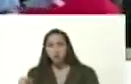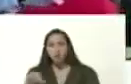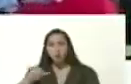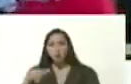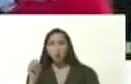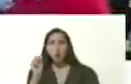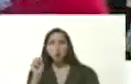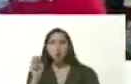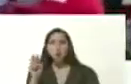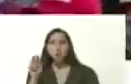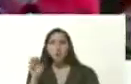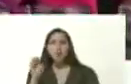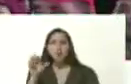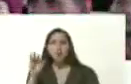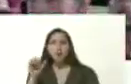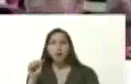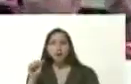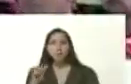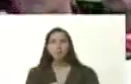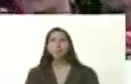la avanzadora.